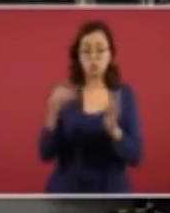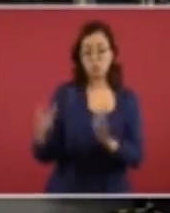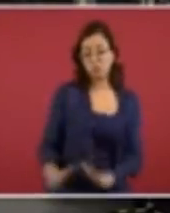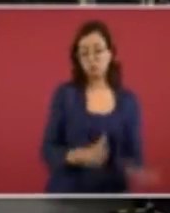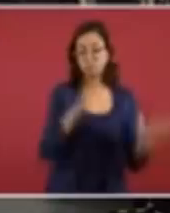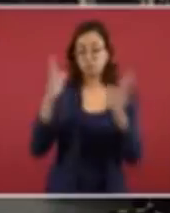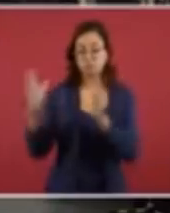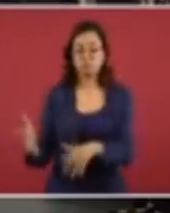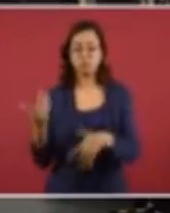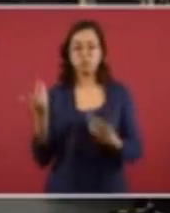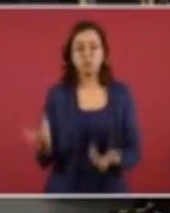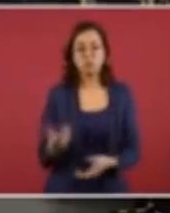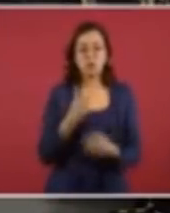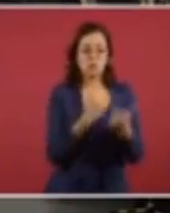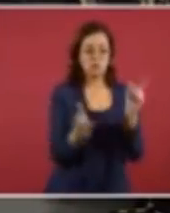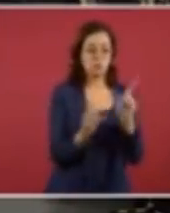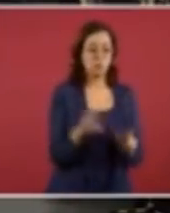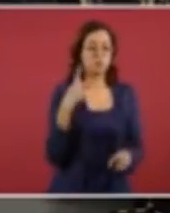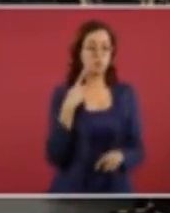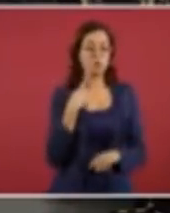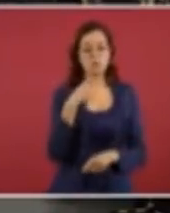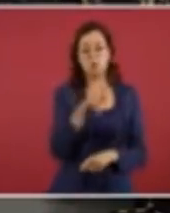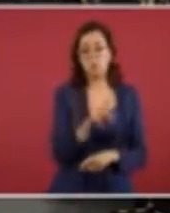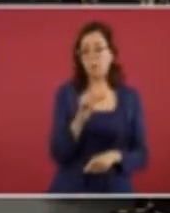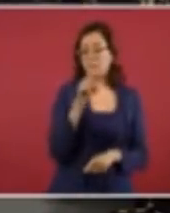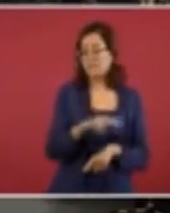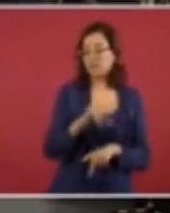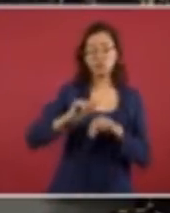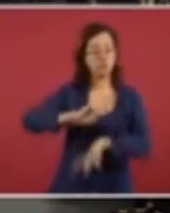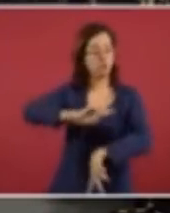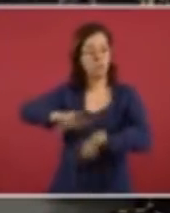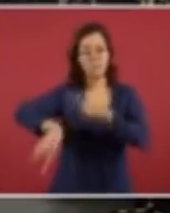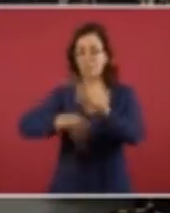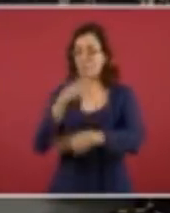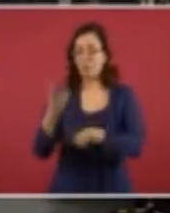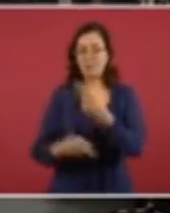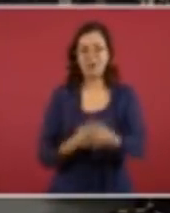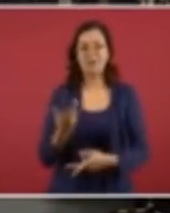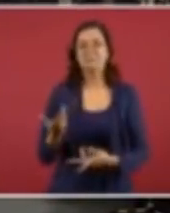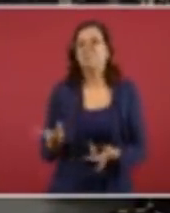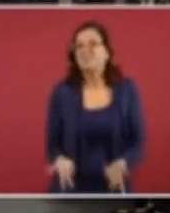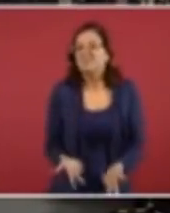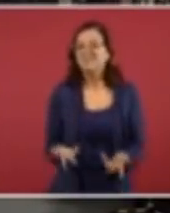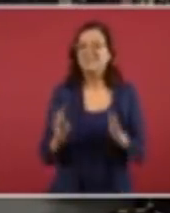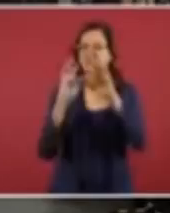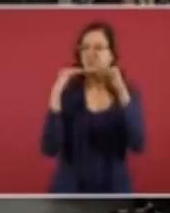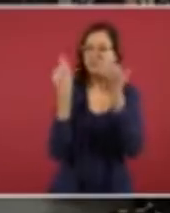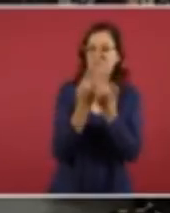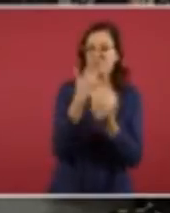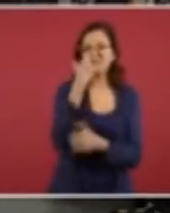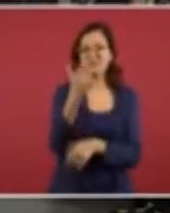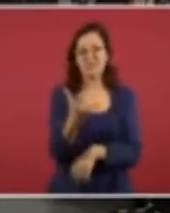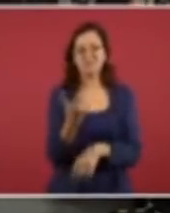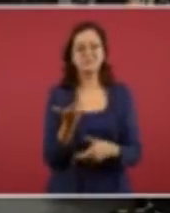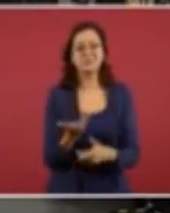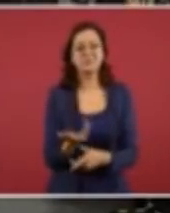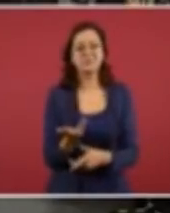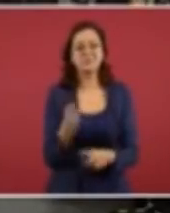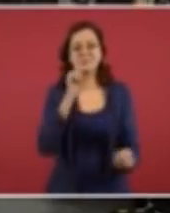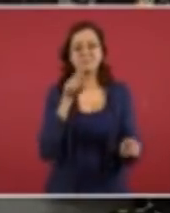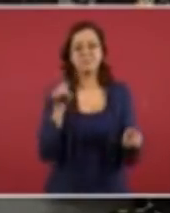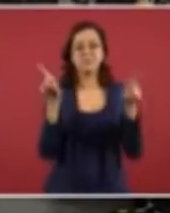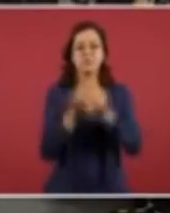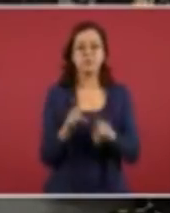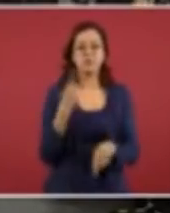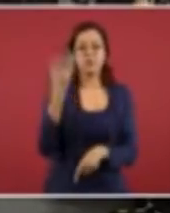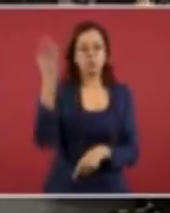no asistió con oposición de prácticamente los demás partidos por estas formas que hubo. Y también uno